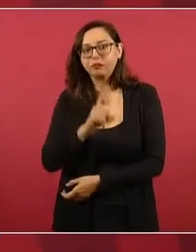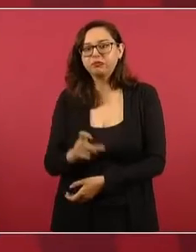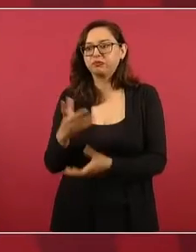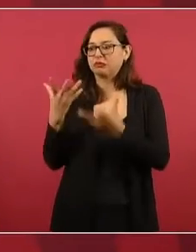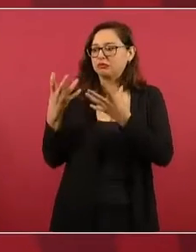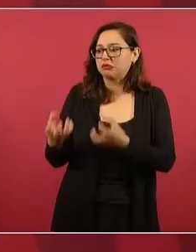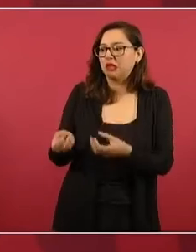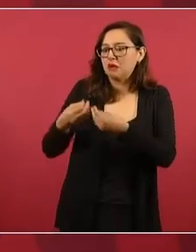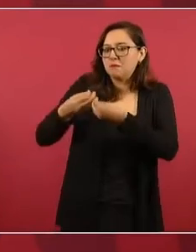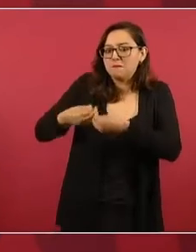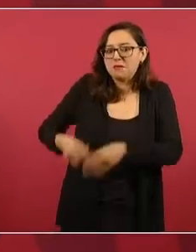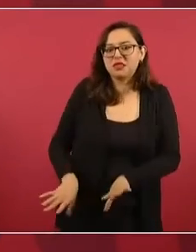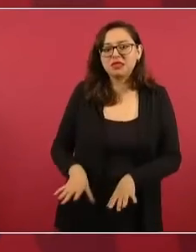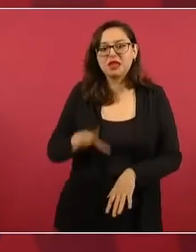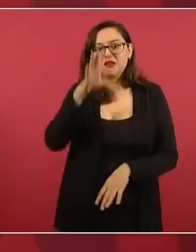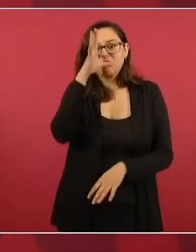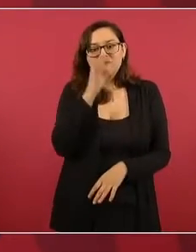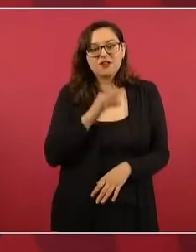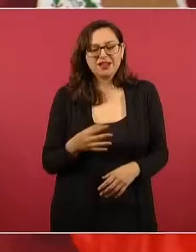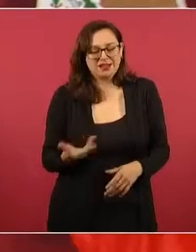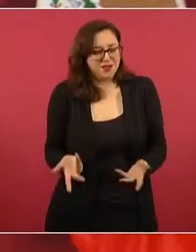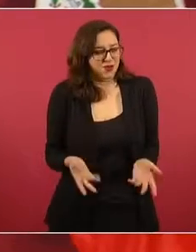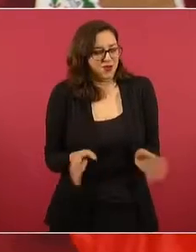¿Qué es eso?